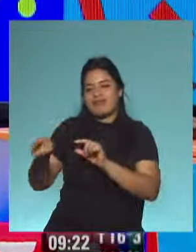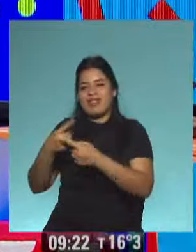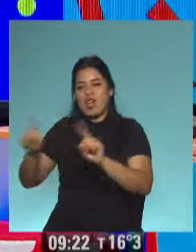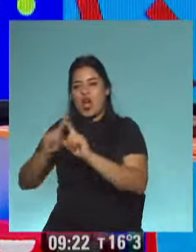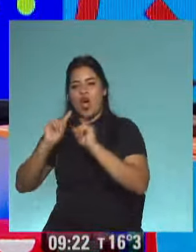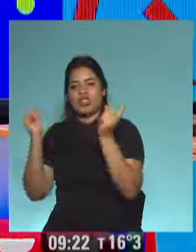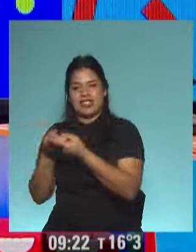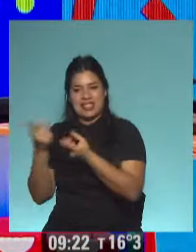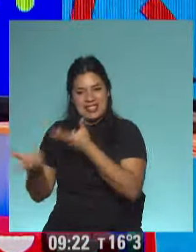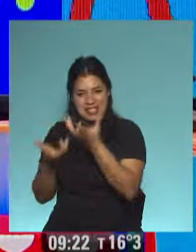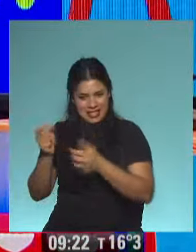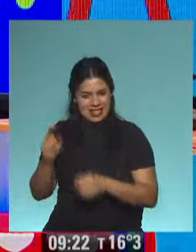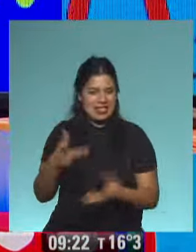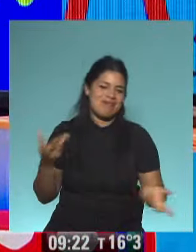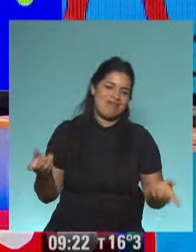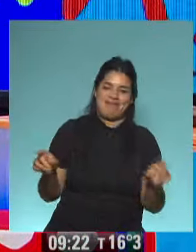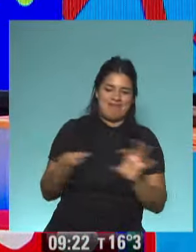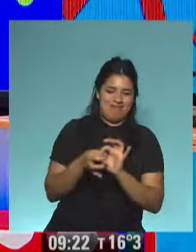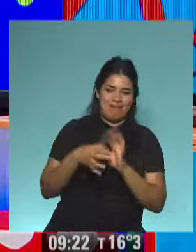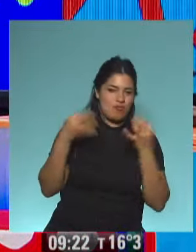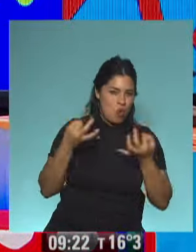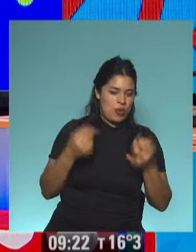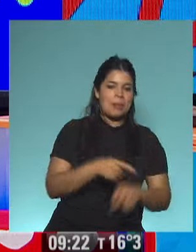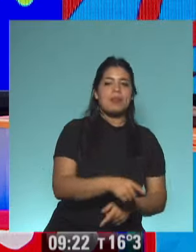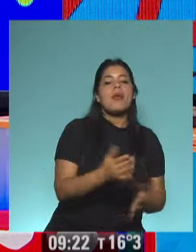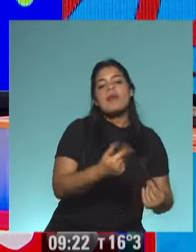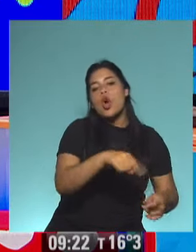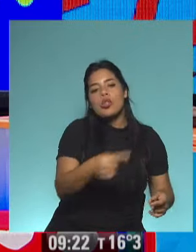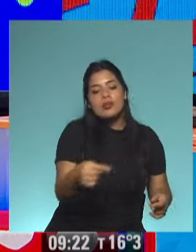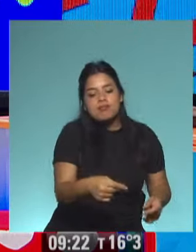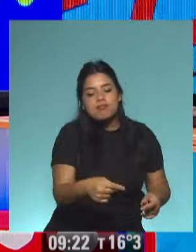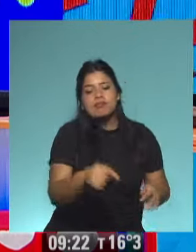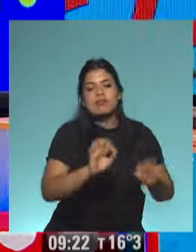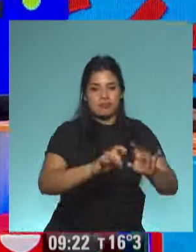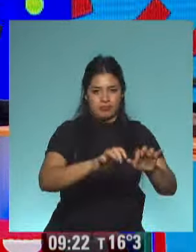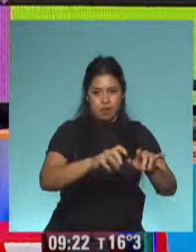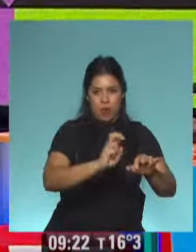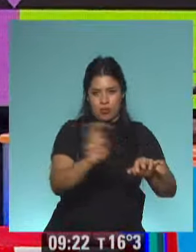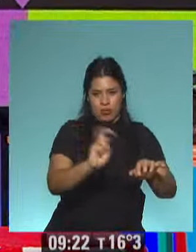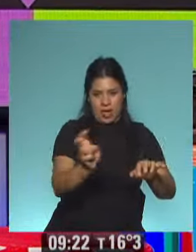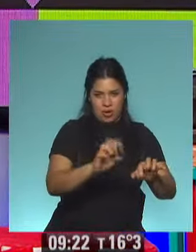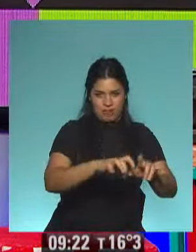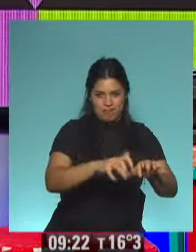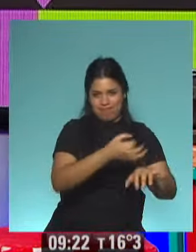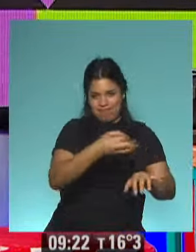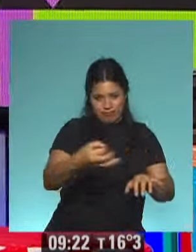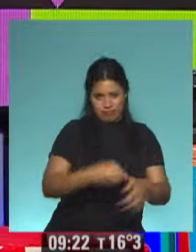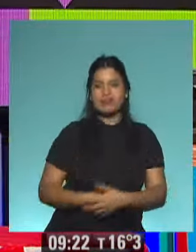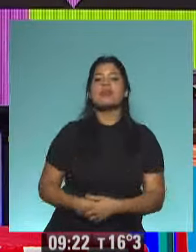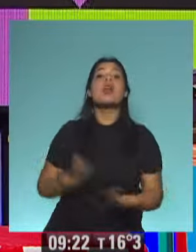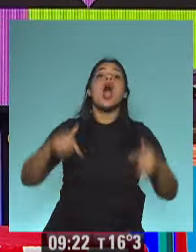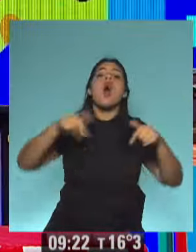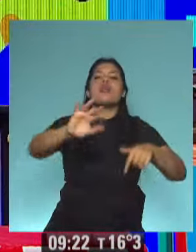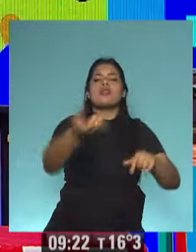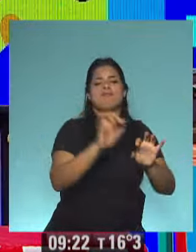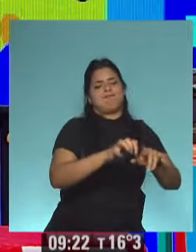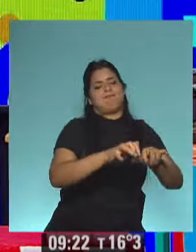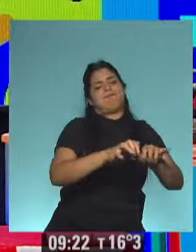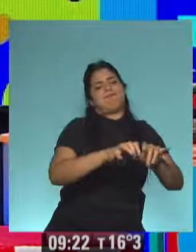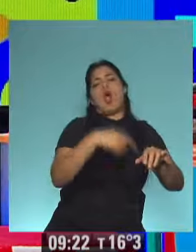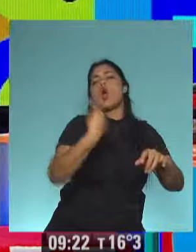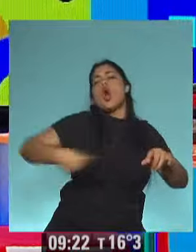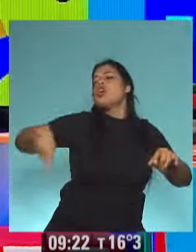que estás no. En todo, pero tenemos muy que atenta, las cosas dale. Que pide la señora Caro. Dale. A ver. Ahí va. Dora está encendida, las manos en el teclado para anotar